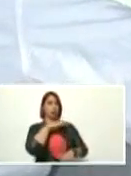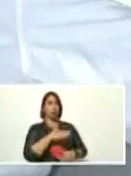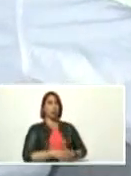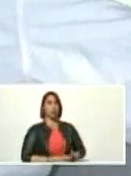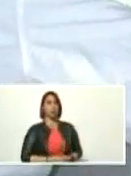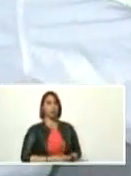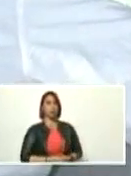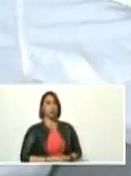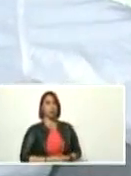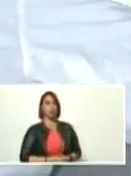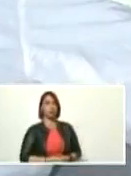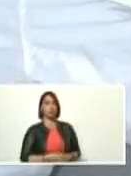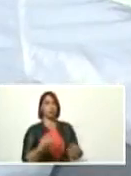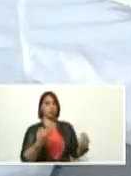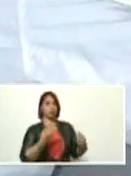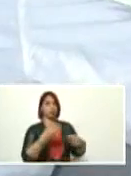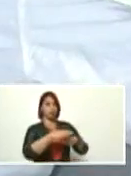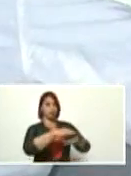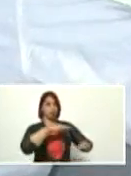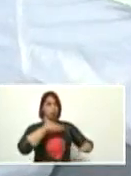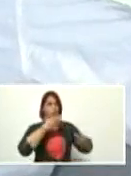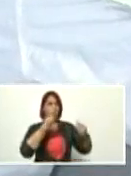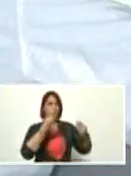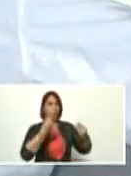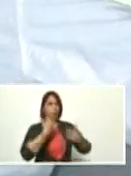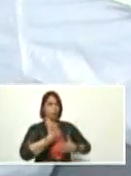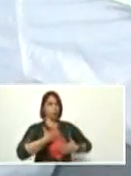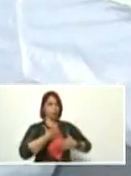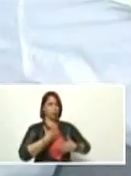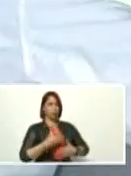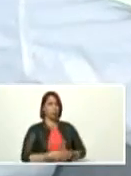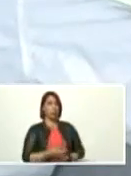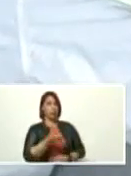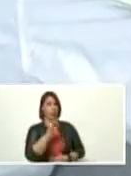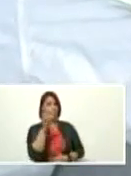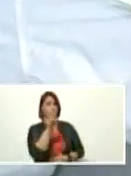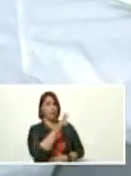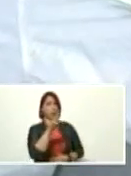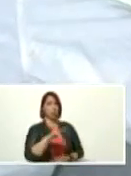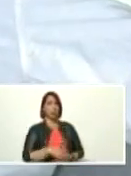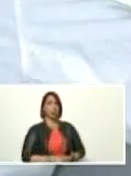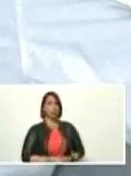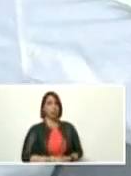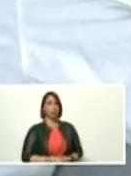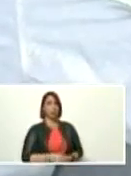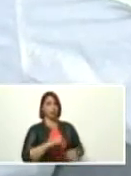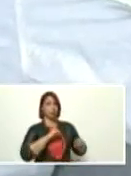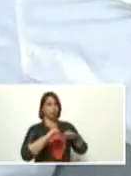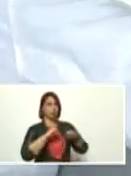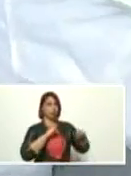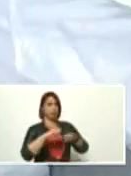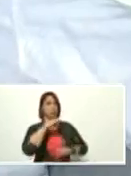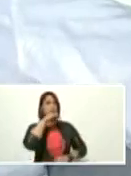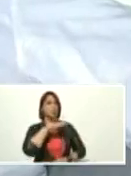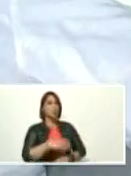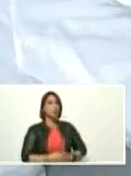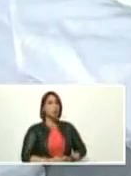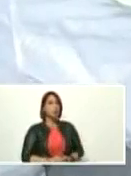realmente nos ha dejado sumamente complacidos. Hay en Venezuela un movimiento de